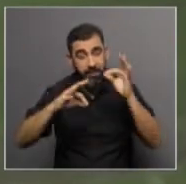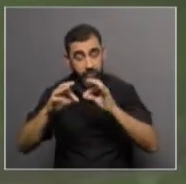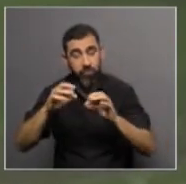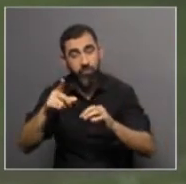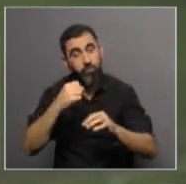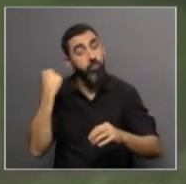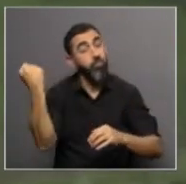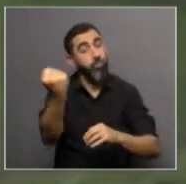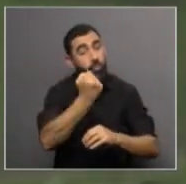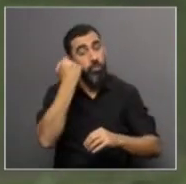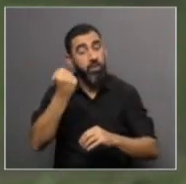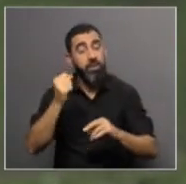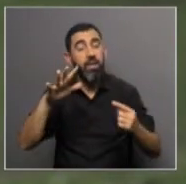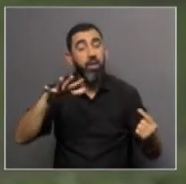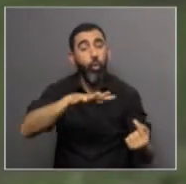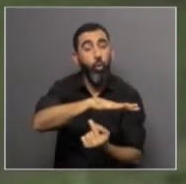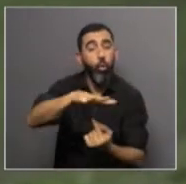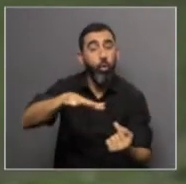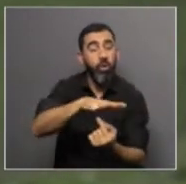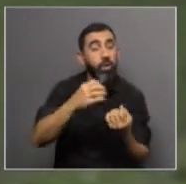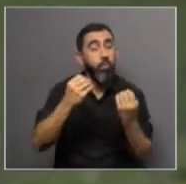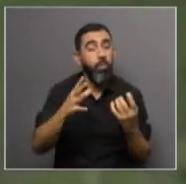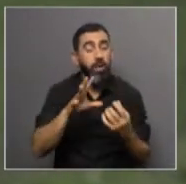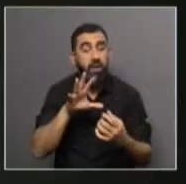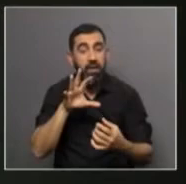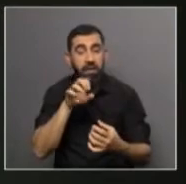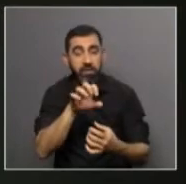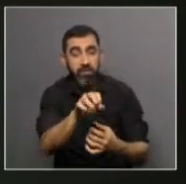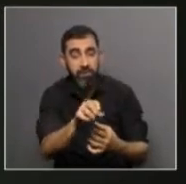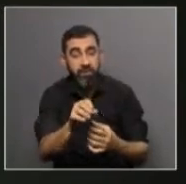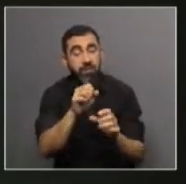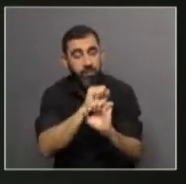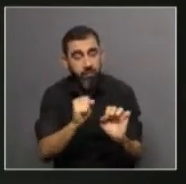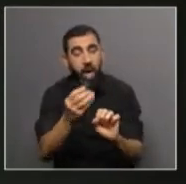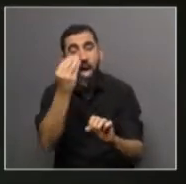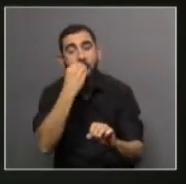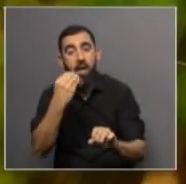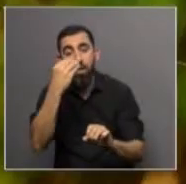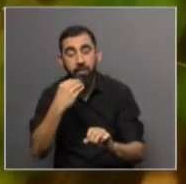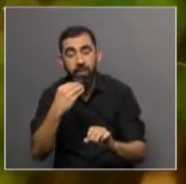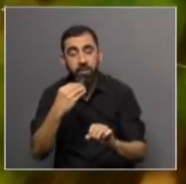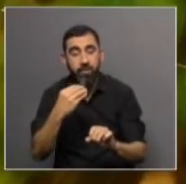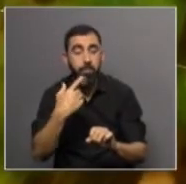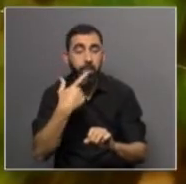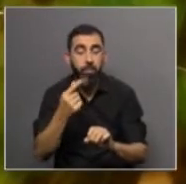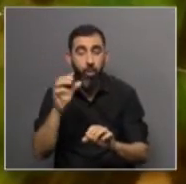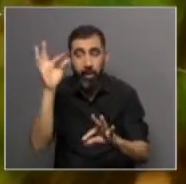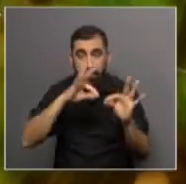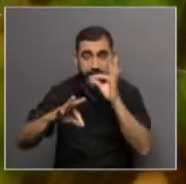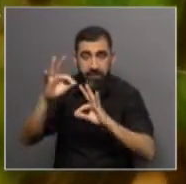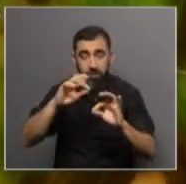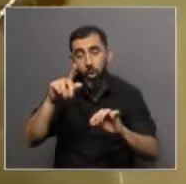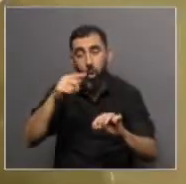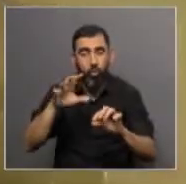muy importantes a nivel ecológico porque son carnívoros. Son predadores y se alimentan tanto de insectos como de